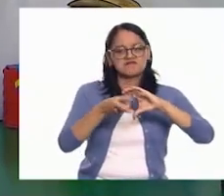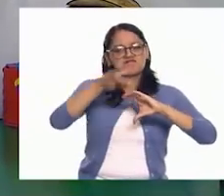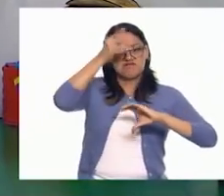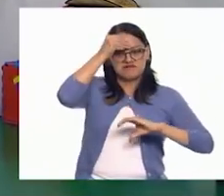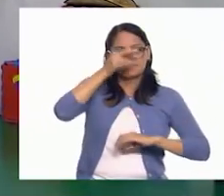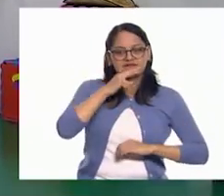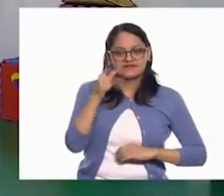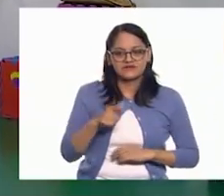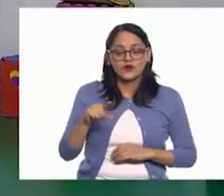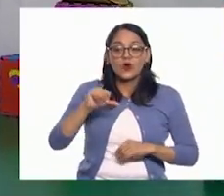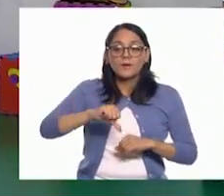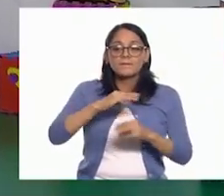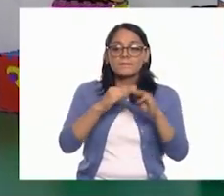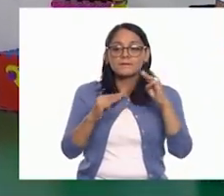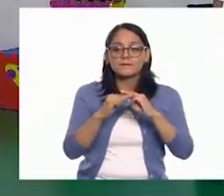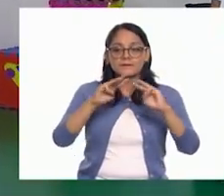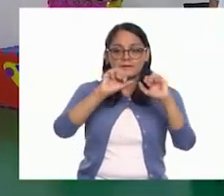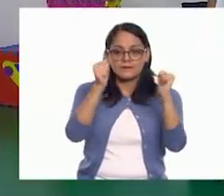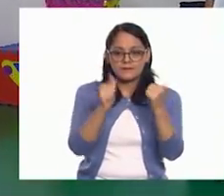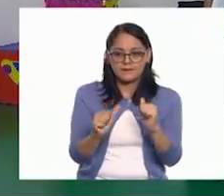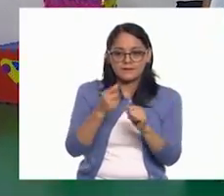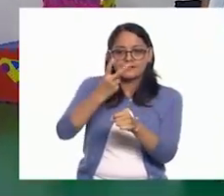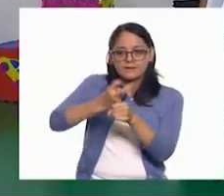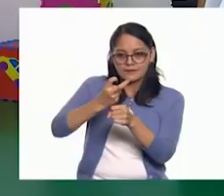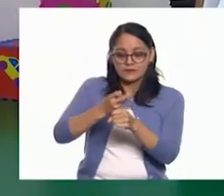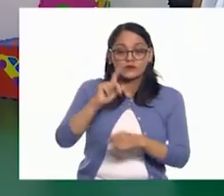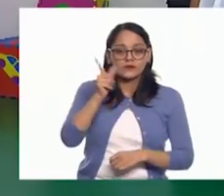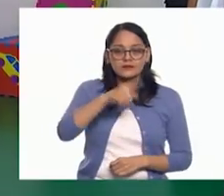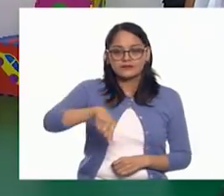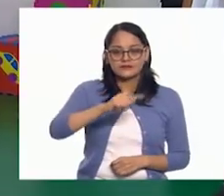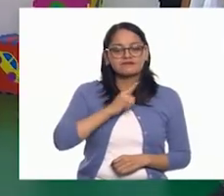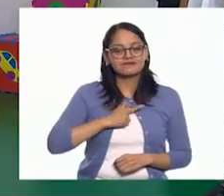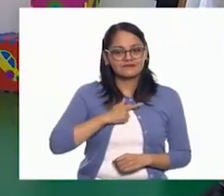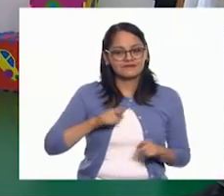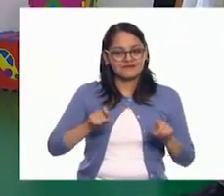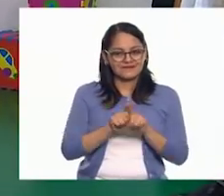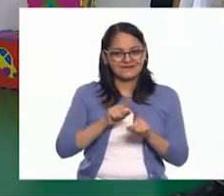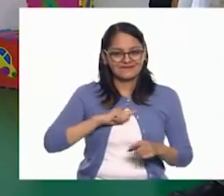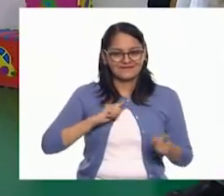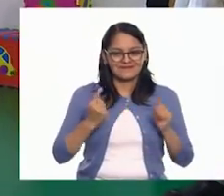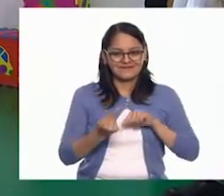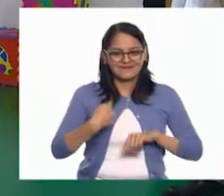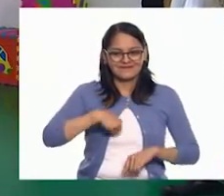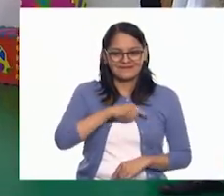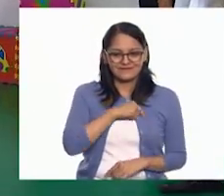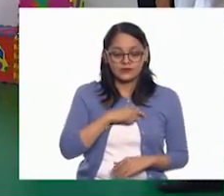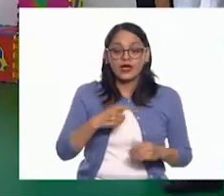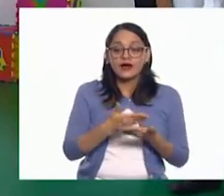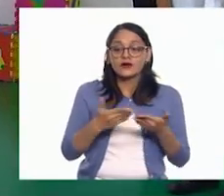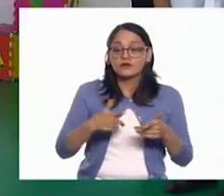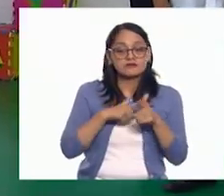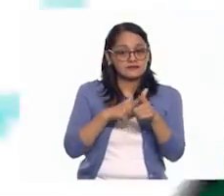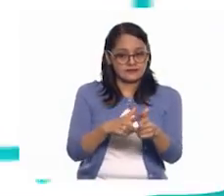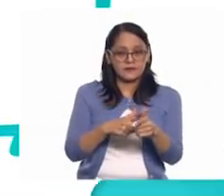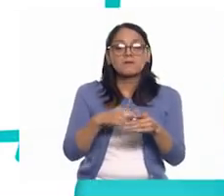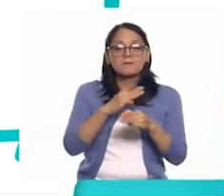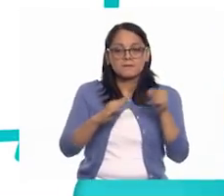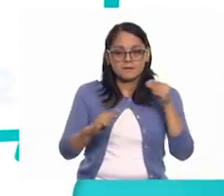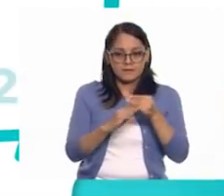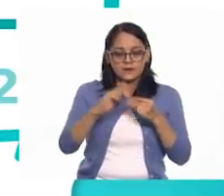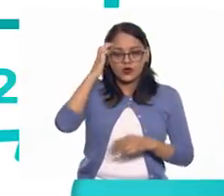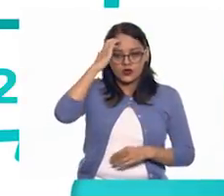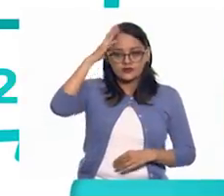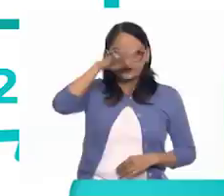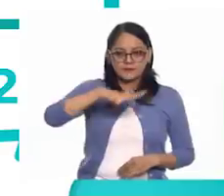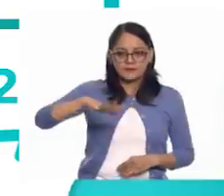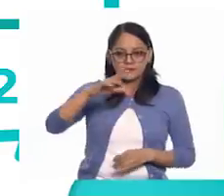la asignatura de Artes para segundo grado de primaria, espero que lo hayan disfrutado tanto como nosotros. No te muevas, porque continuamos con Conocimiento del Medio para segundo